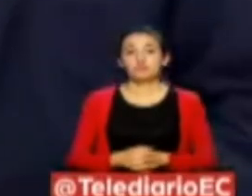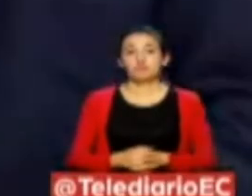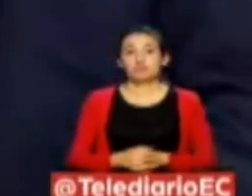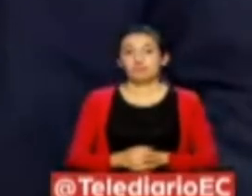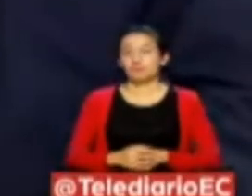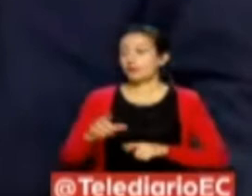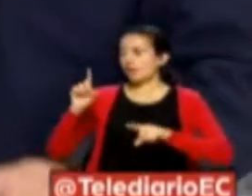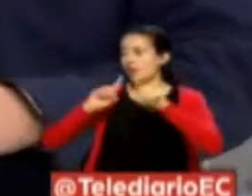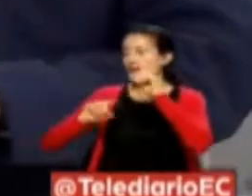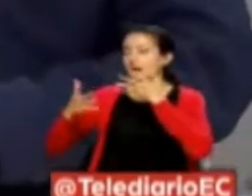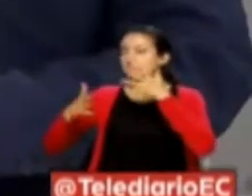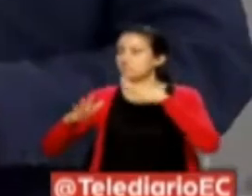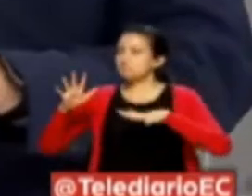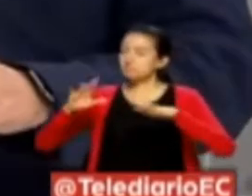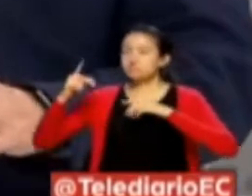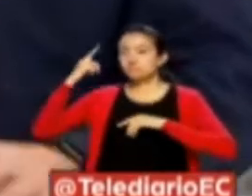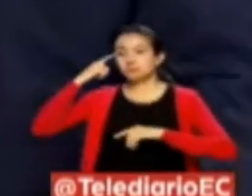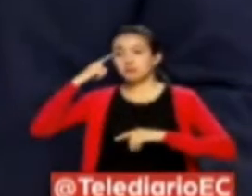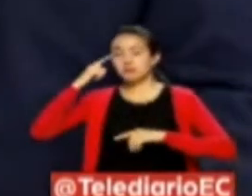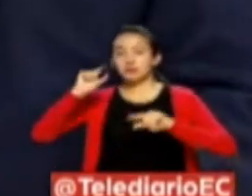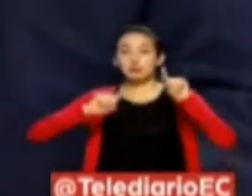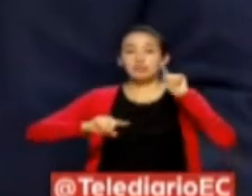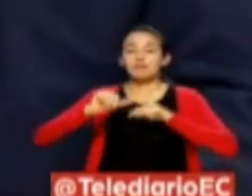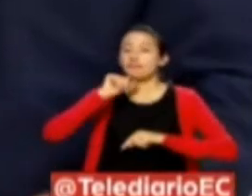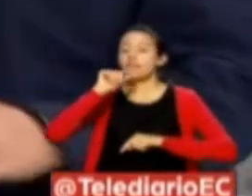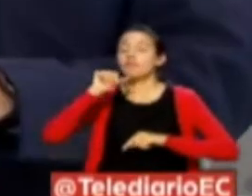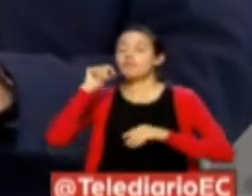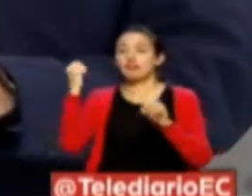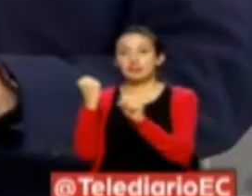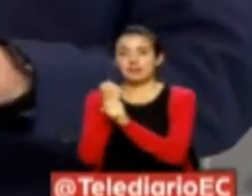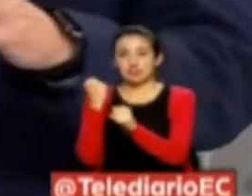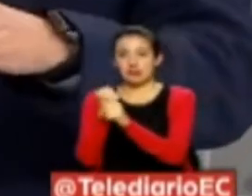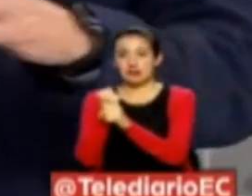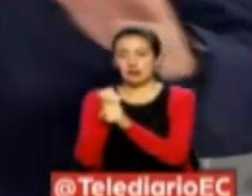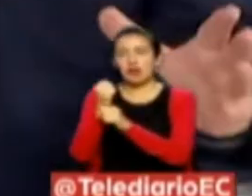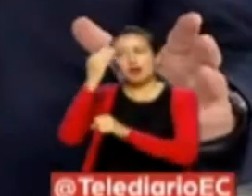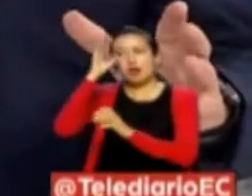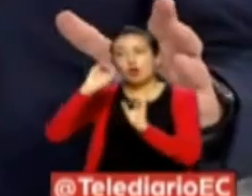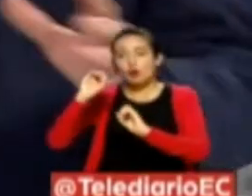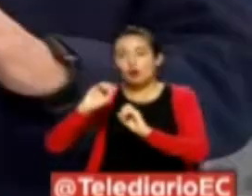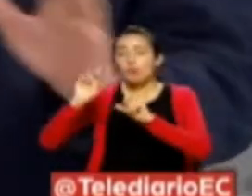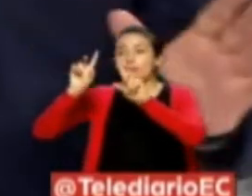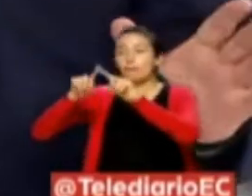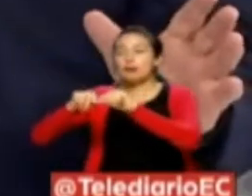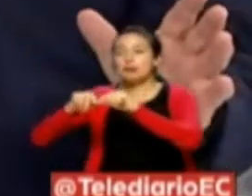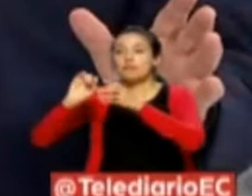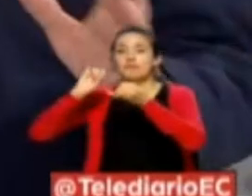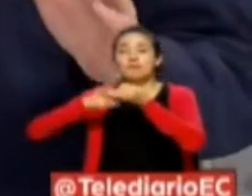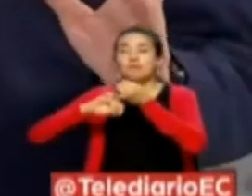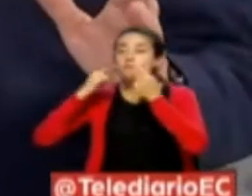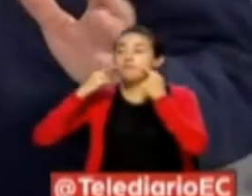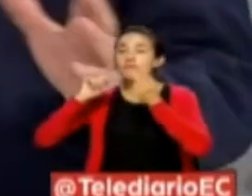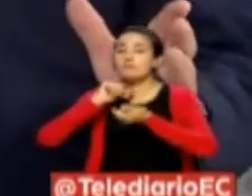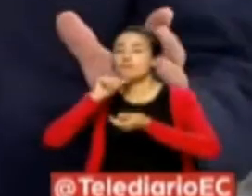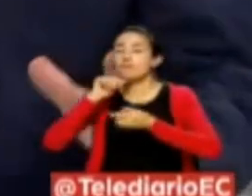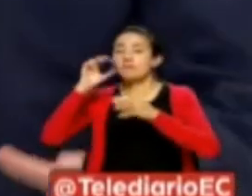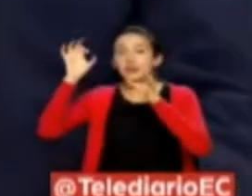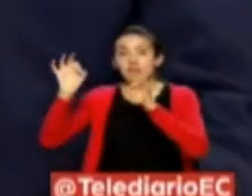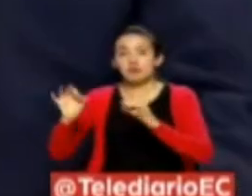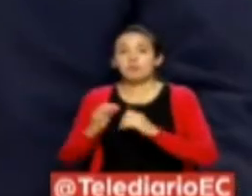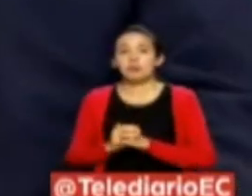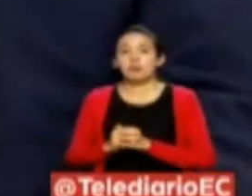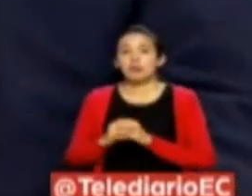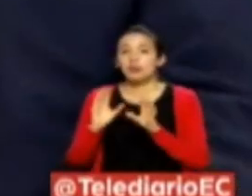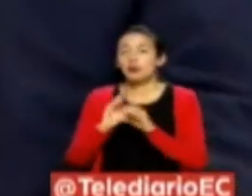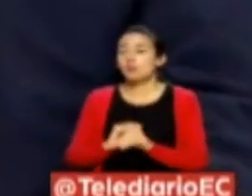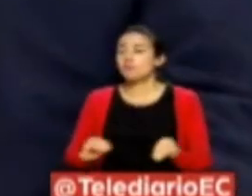que hay tareas pendientes en lo social en lo público que parecen corresponder a varios pero a nadie en concreto por ejemplo me refiero